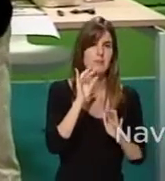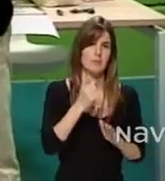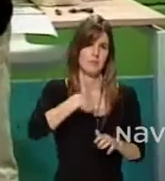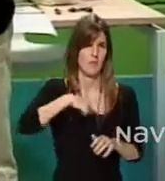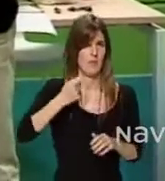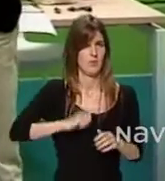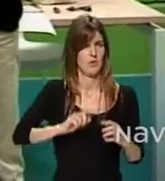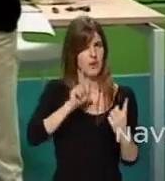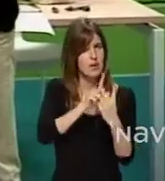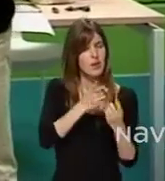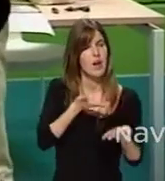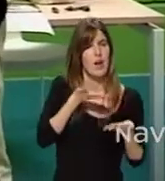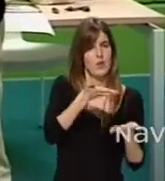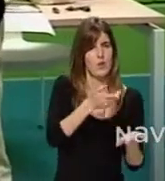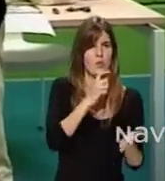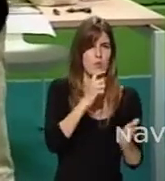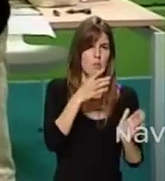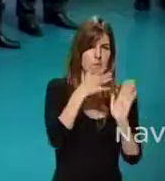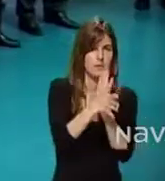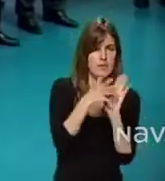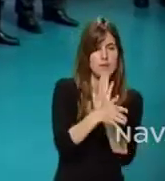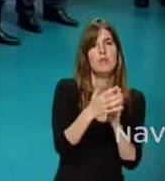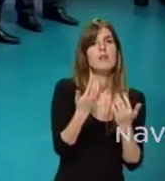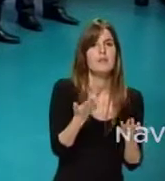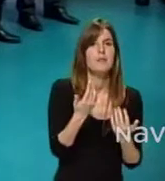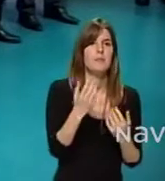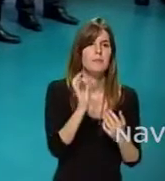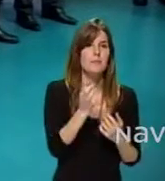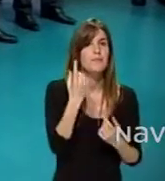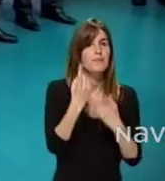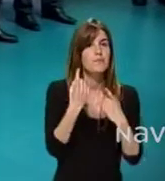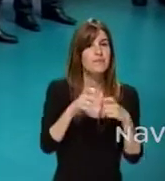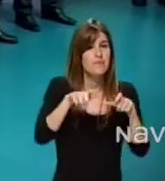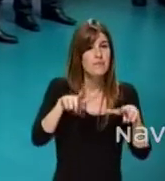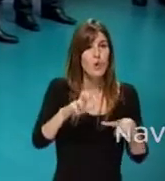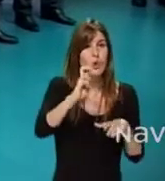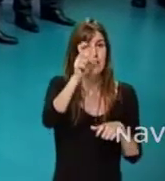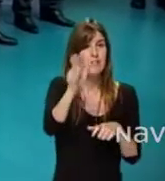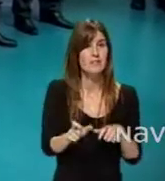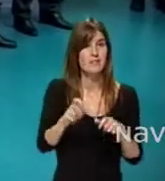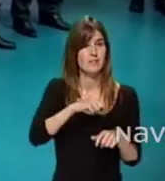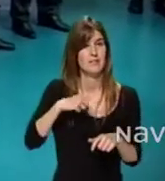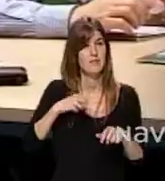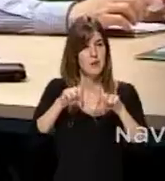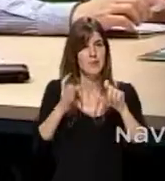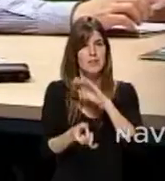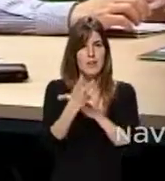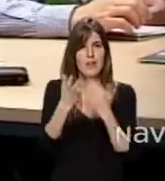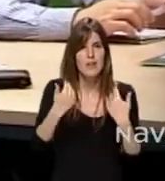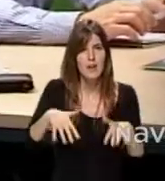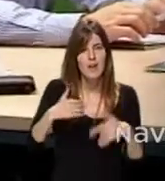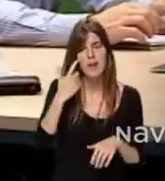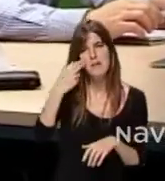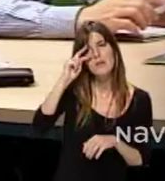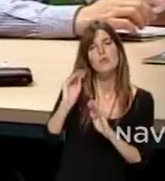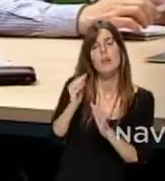Pero en todo ese proceso sí que es verdad que vimos que necesitaban un espacio físico en el que compartir sus experiencias con otros emprendedores o incluso otras personas que ya habían